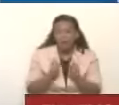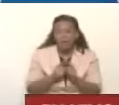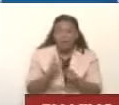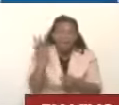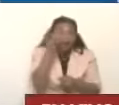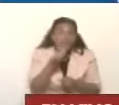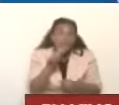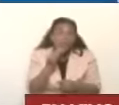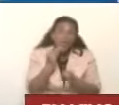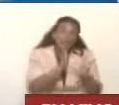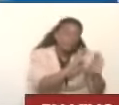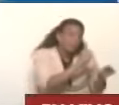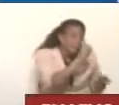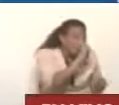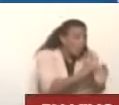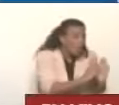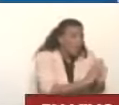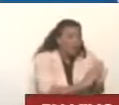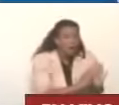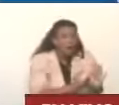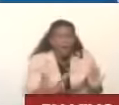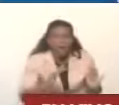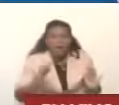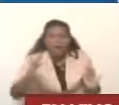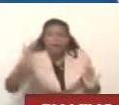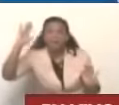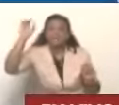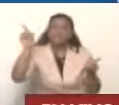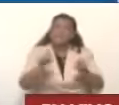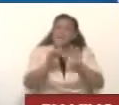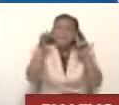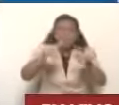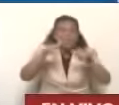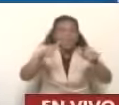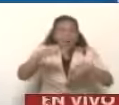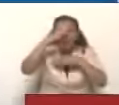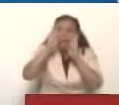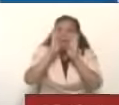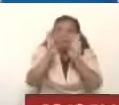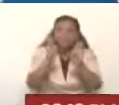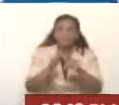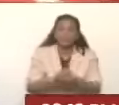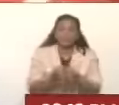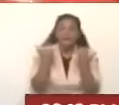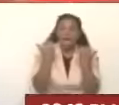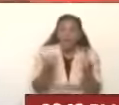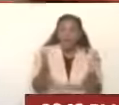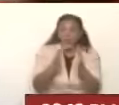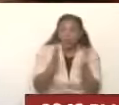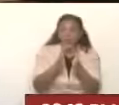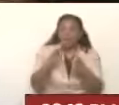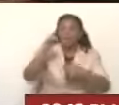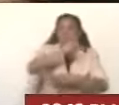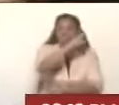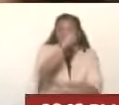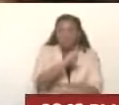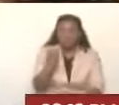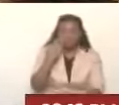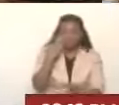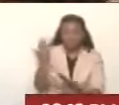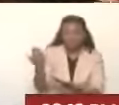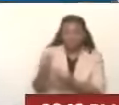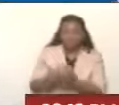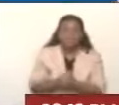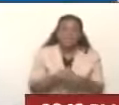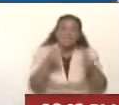joven y bella en todas las edades y en todas las vamos a atender en su salud. Vámonos entonces al pase, Deli.